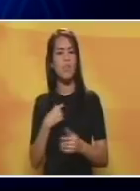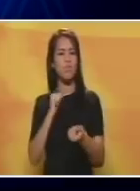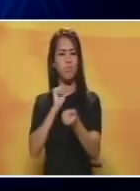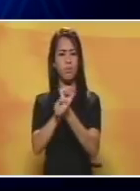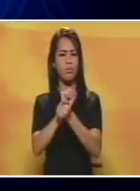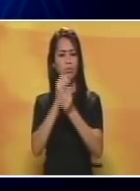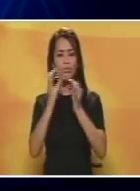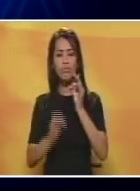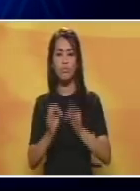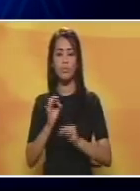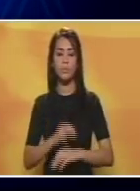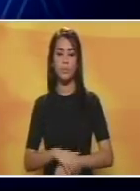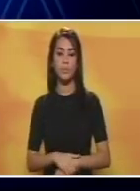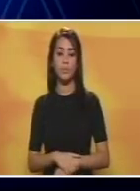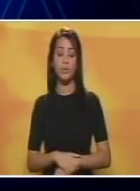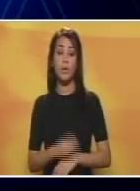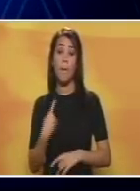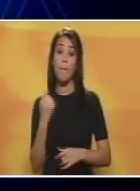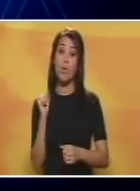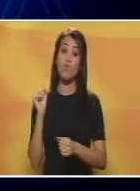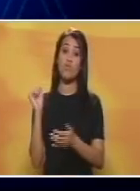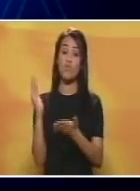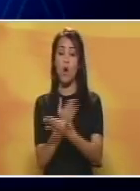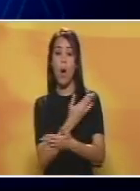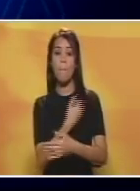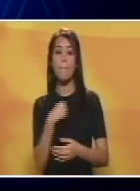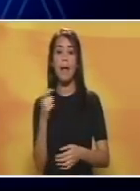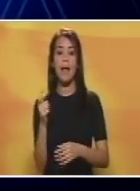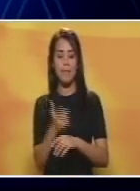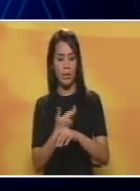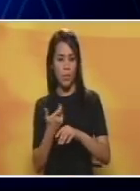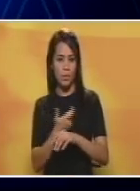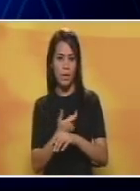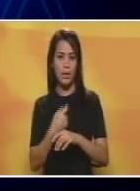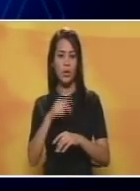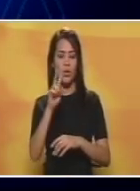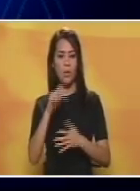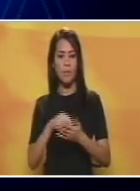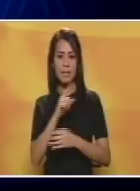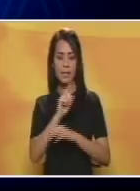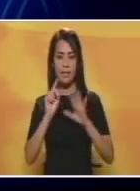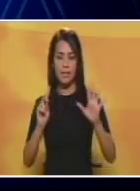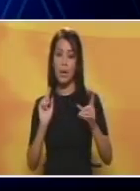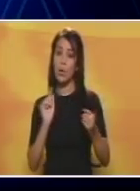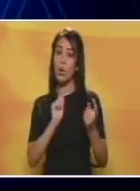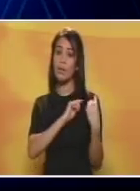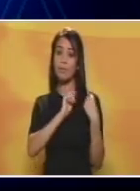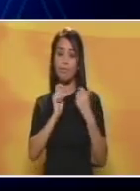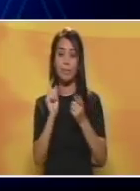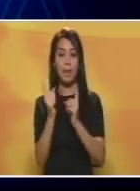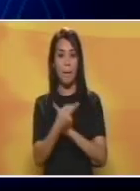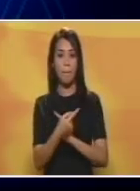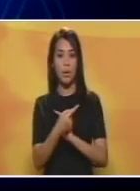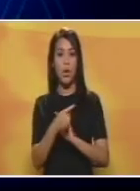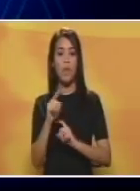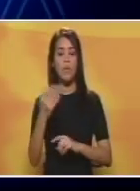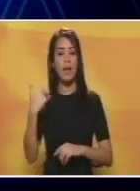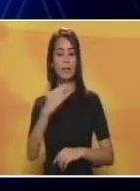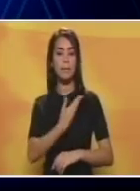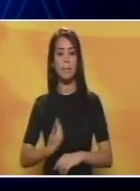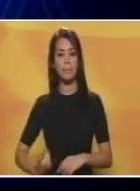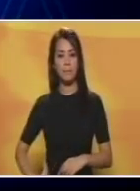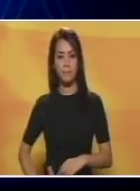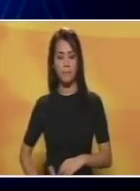judicial instrumentada a través de un golpe de Estado que inició en 2016 con la destitución de la exmandataria de ese país, Dilma